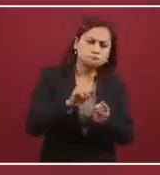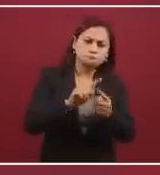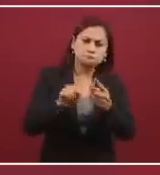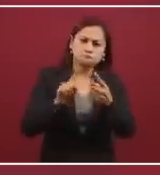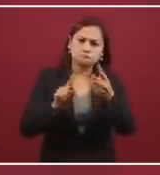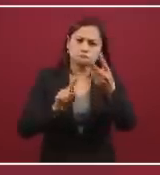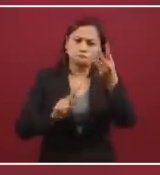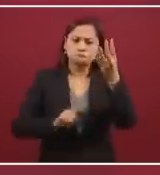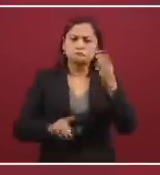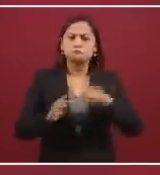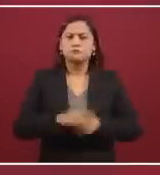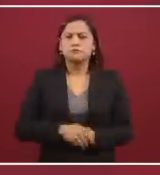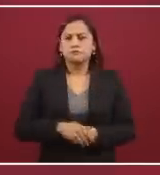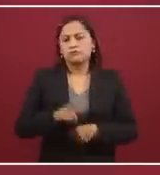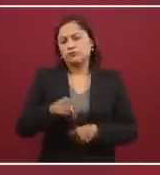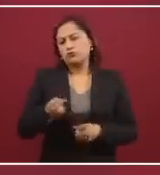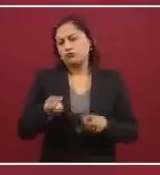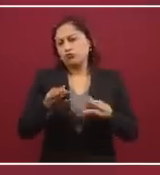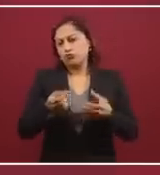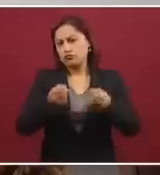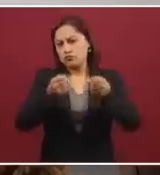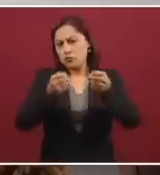la seguridad social